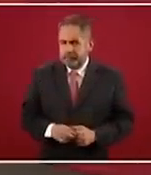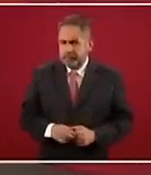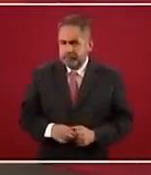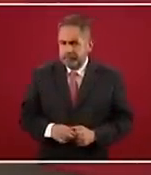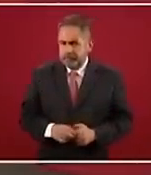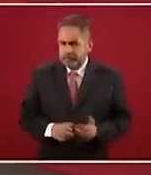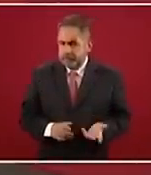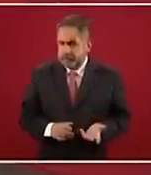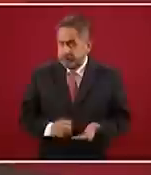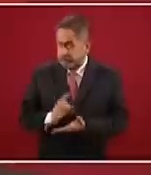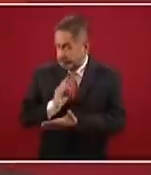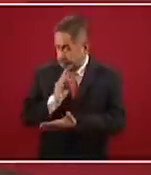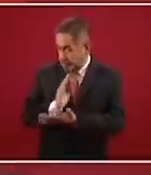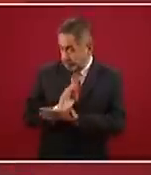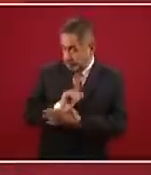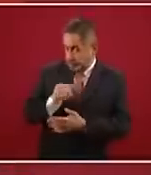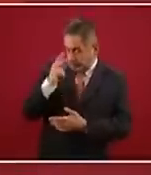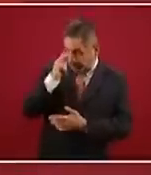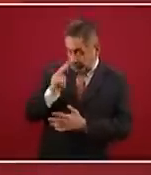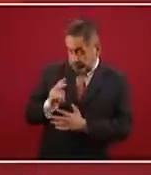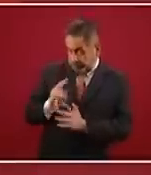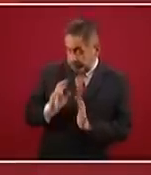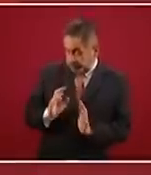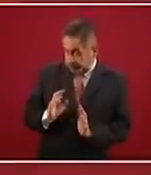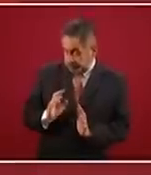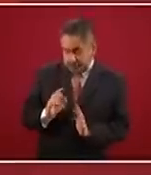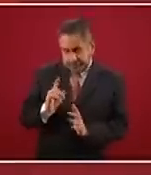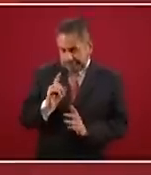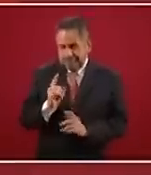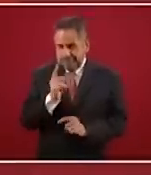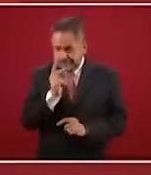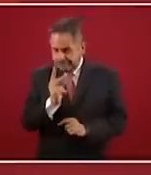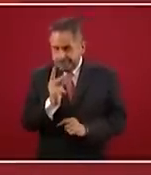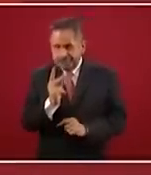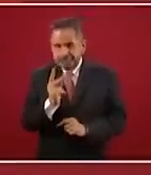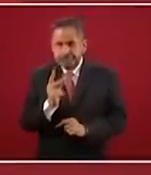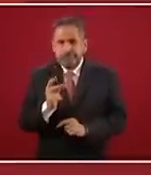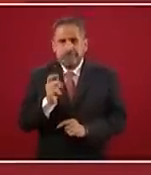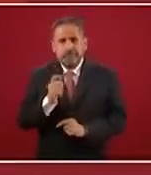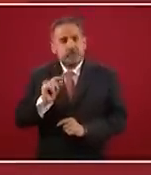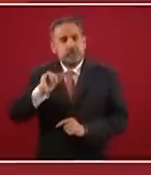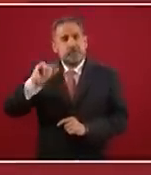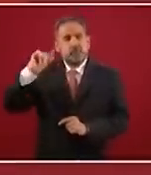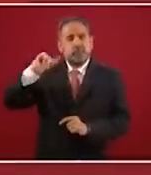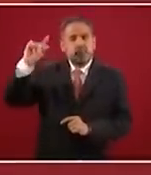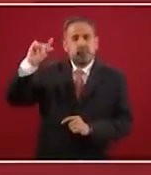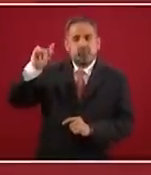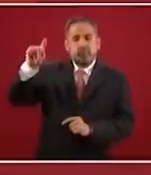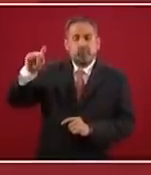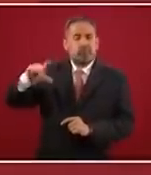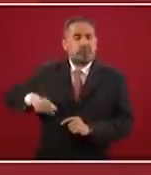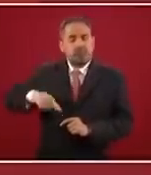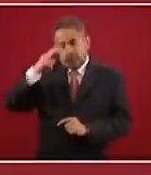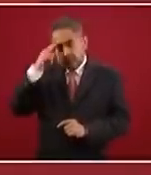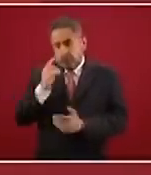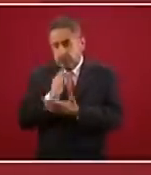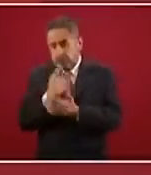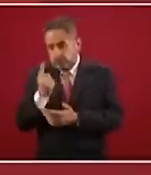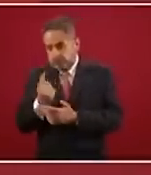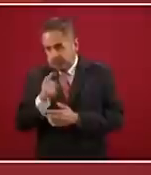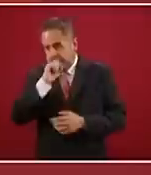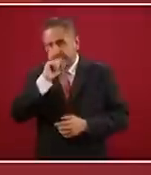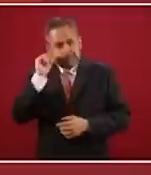No nada más tiene que ver con los funcionarios del gobierno de México,